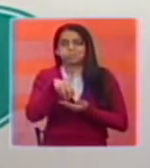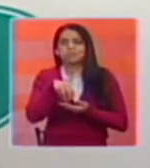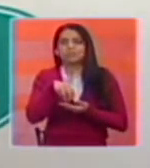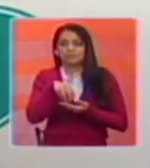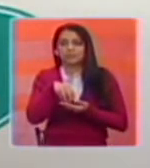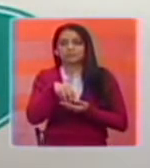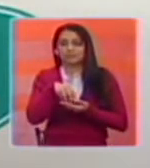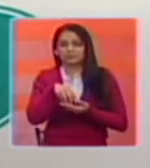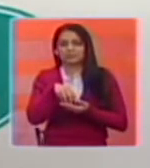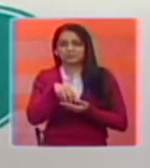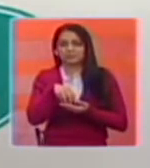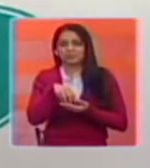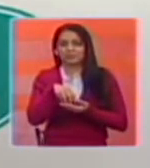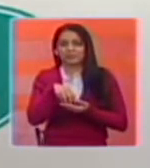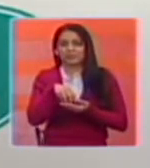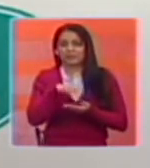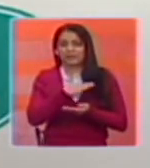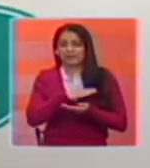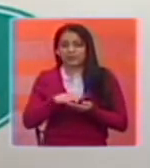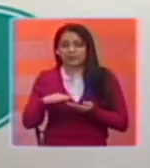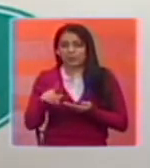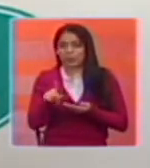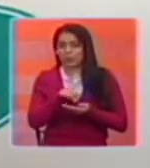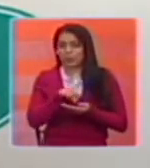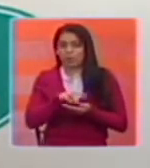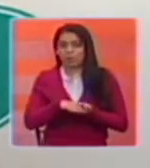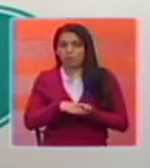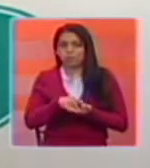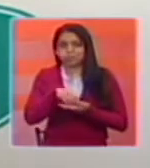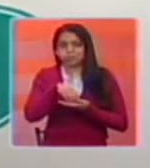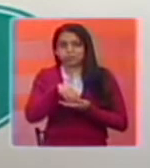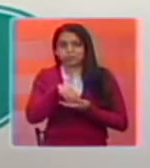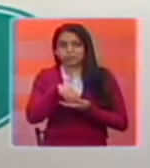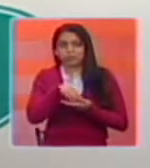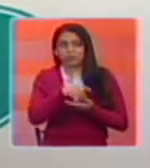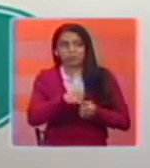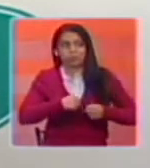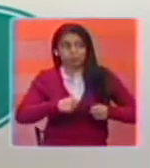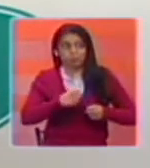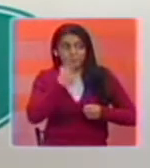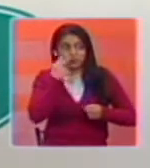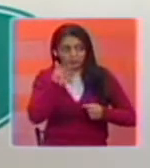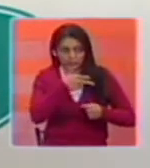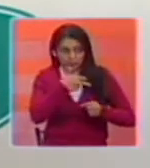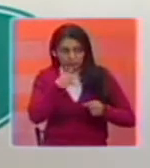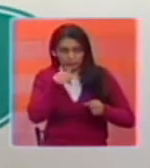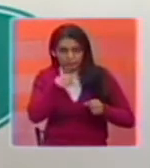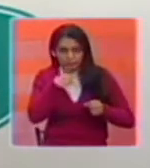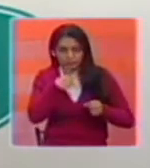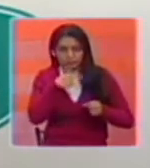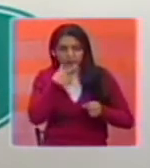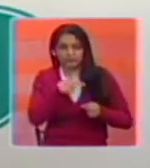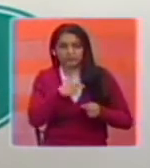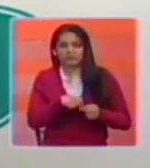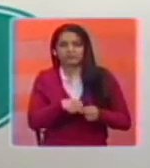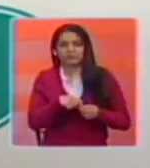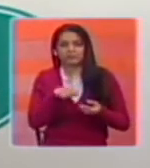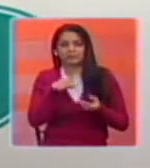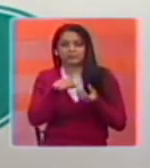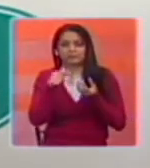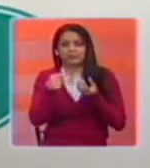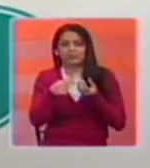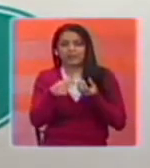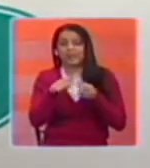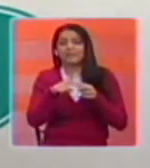el cupcake le queda triste. Estos cupcakes, mira gordo, quiero que lo enfoques, son diferentes porque tienen una ranurita aquí